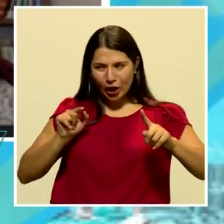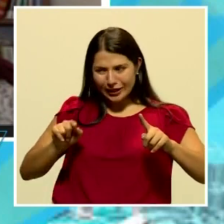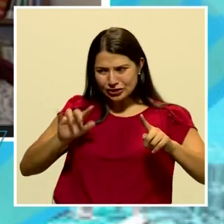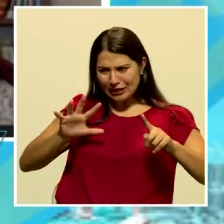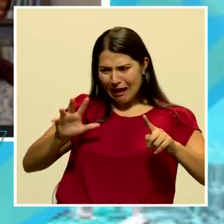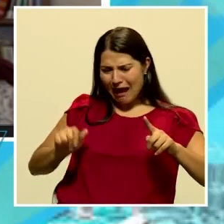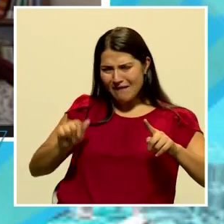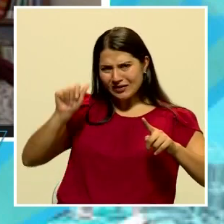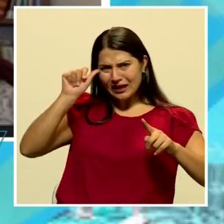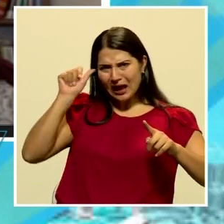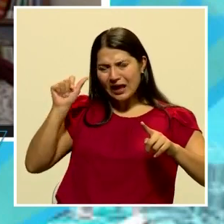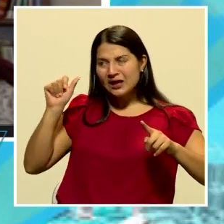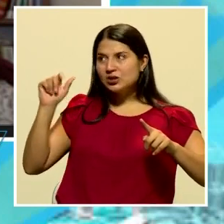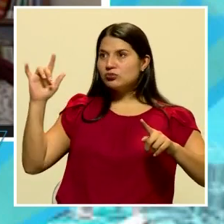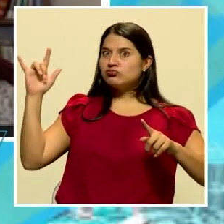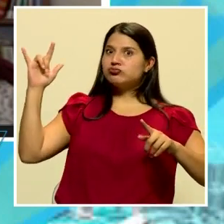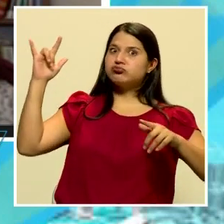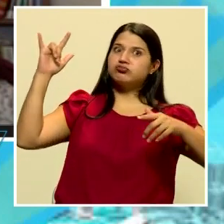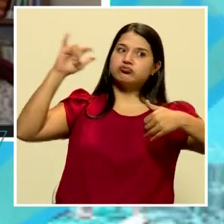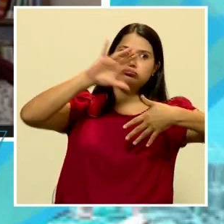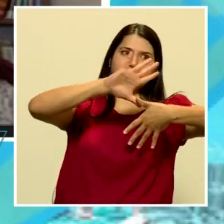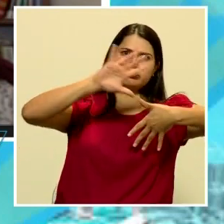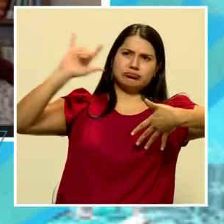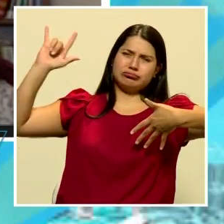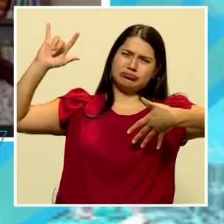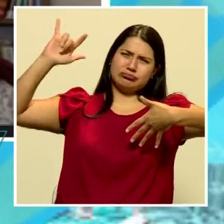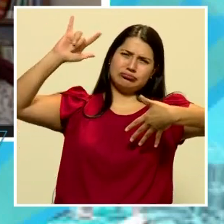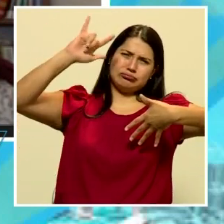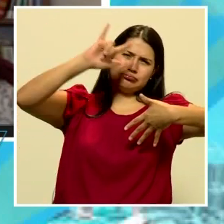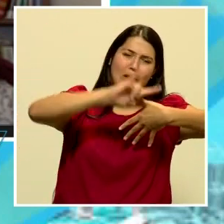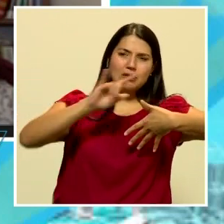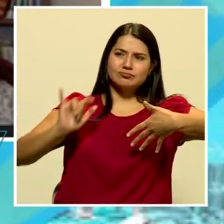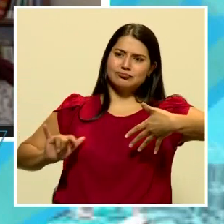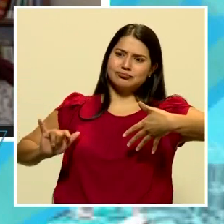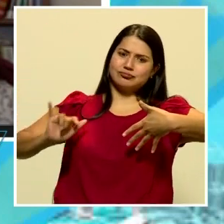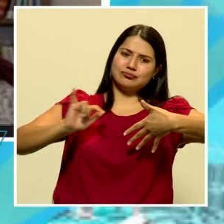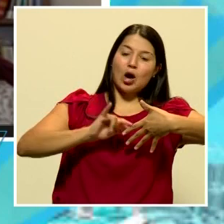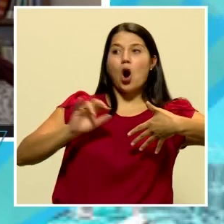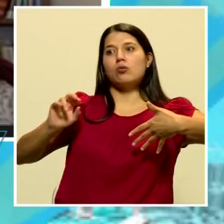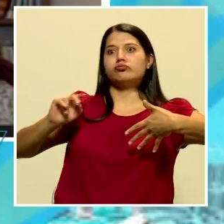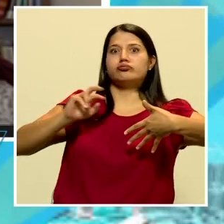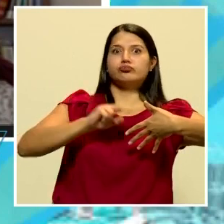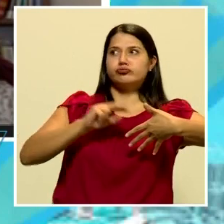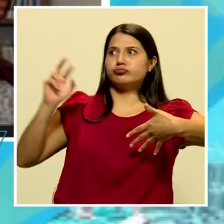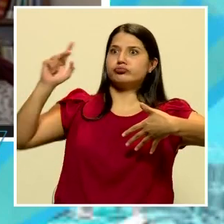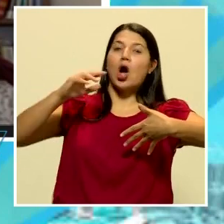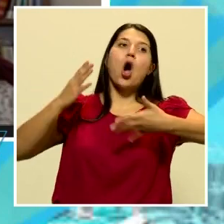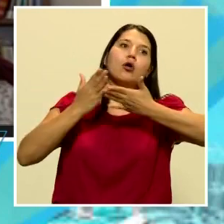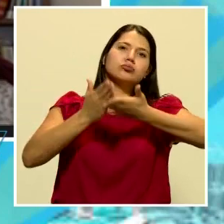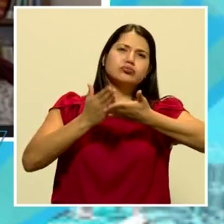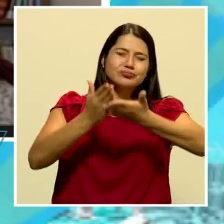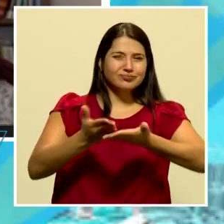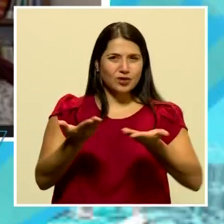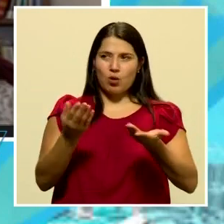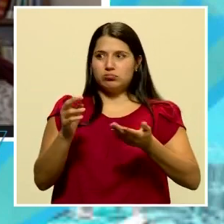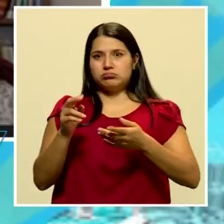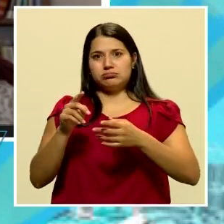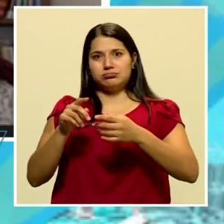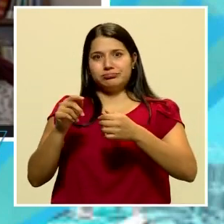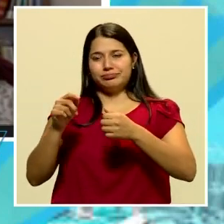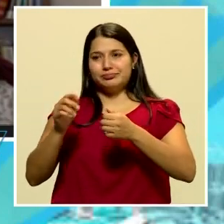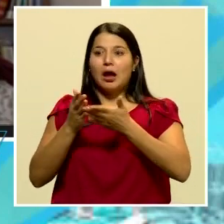tan lleno de piedras en el camino que atraviesan estos migrantes que vienen desde Asia y África, que